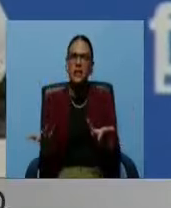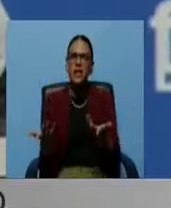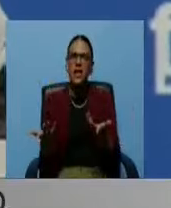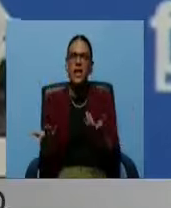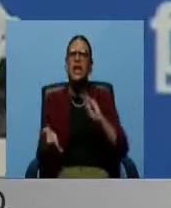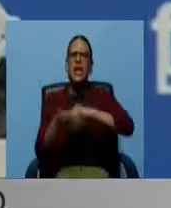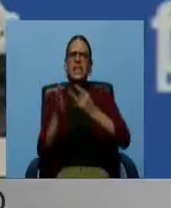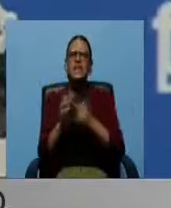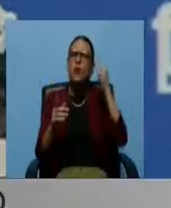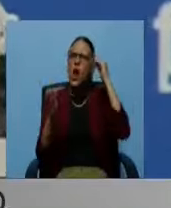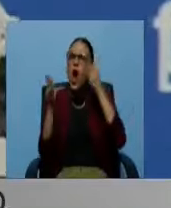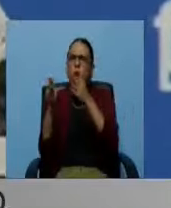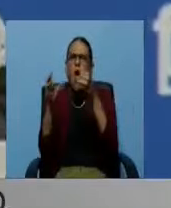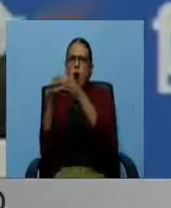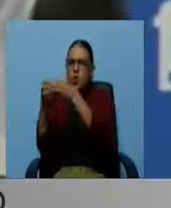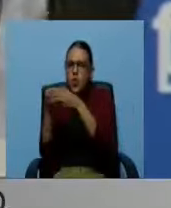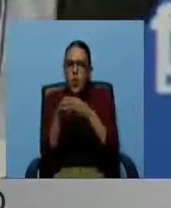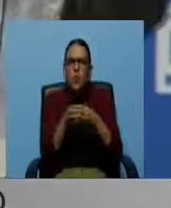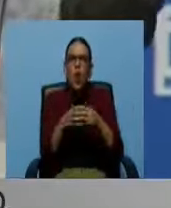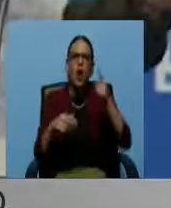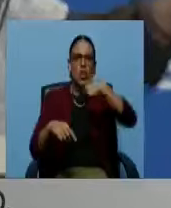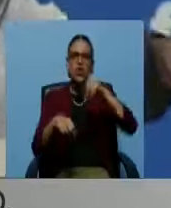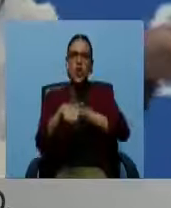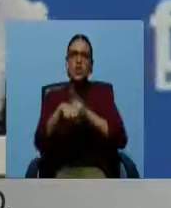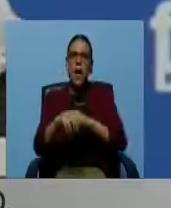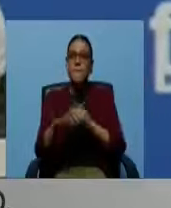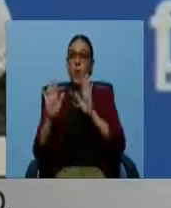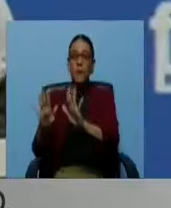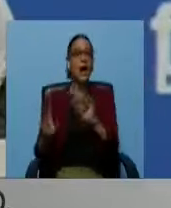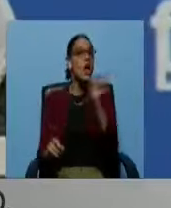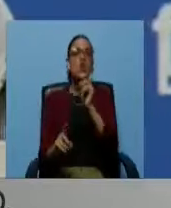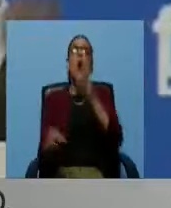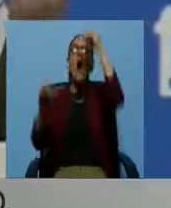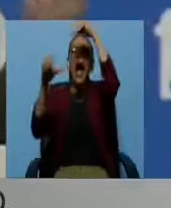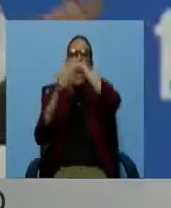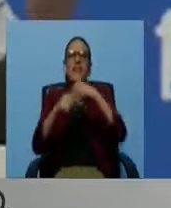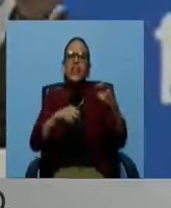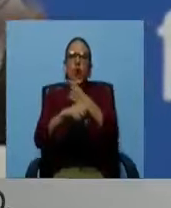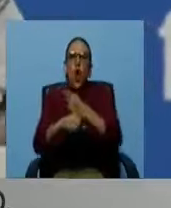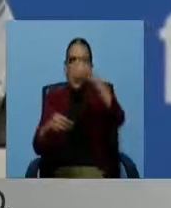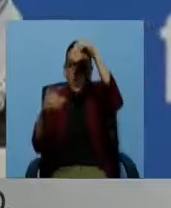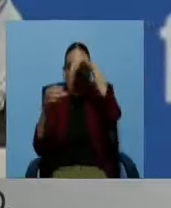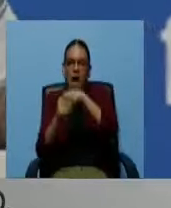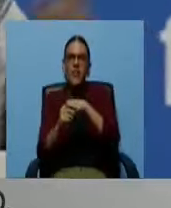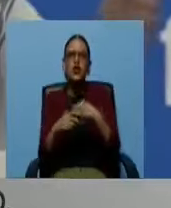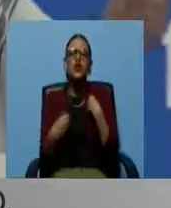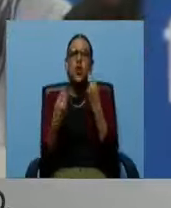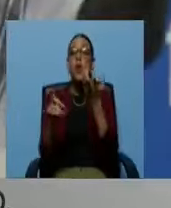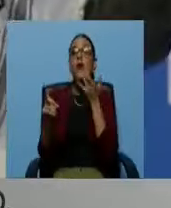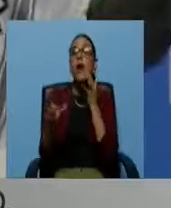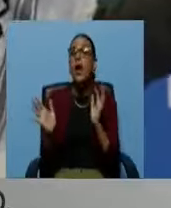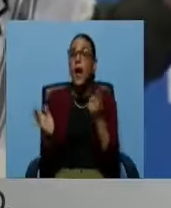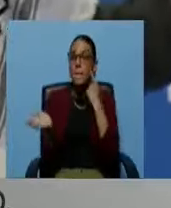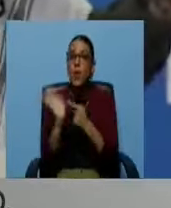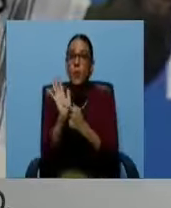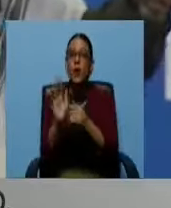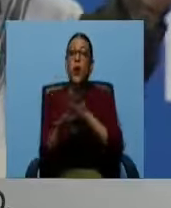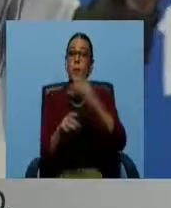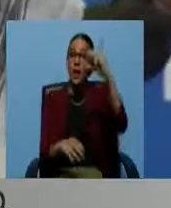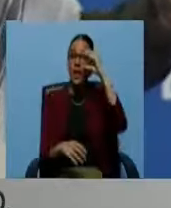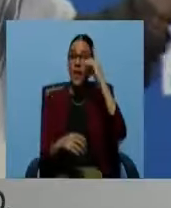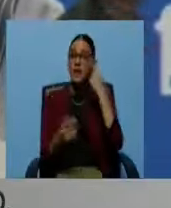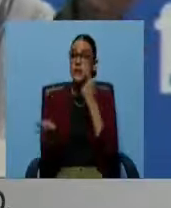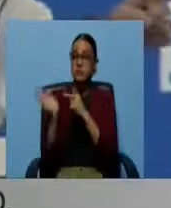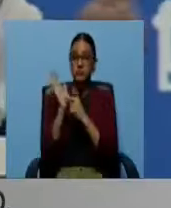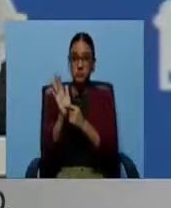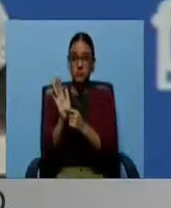hayan organizaciones que estamos a tiempo de parar, es que están en los gobiernos. Os pongo un ejemplo, porque Delcy me ha hecho,